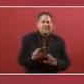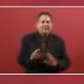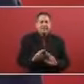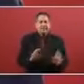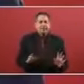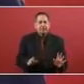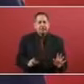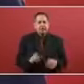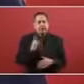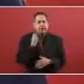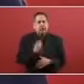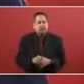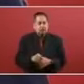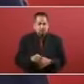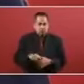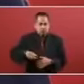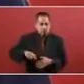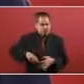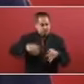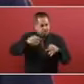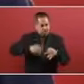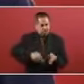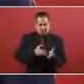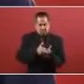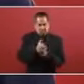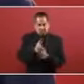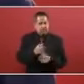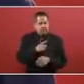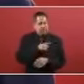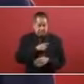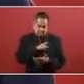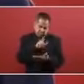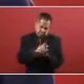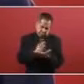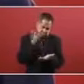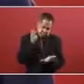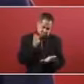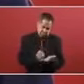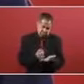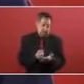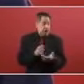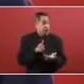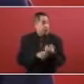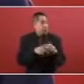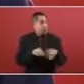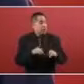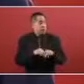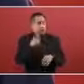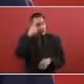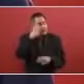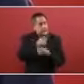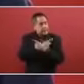Este es un asunto de Estado y tiene que ver con la moral